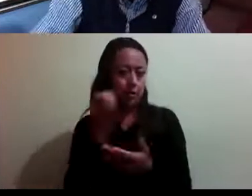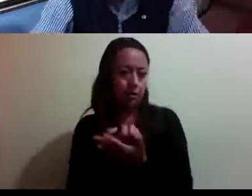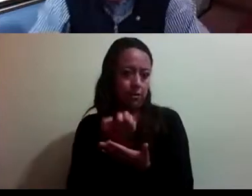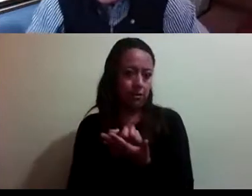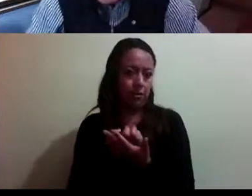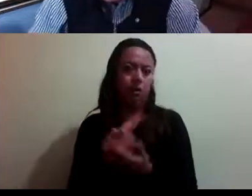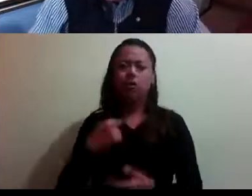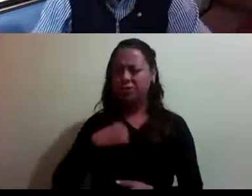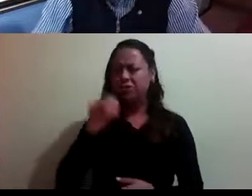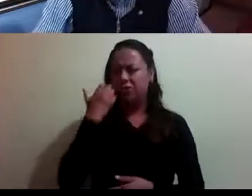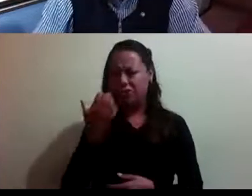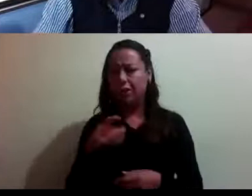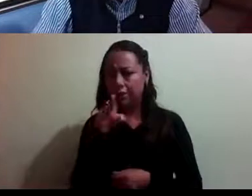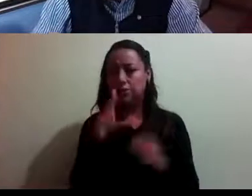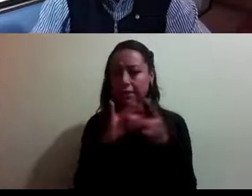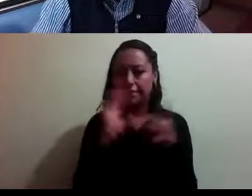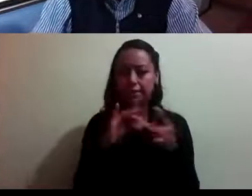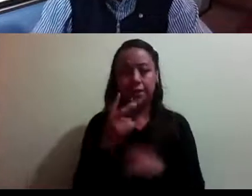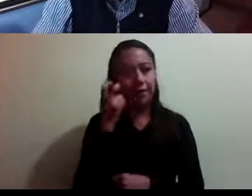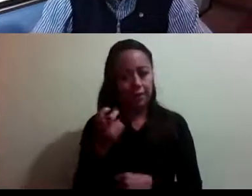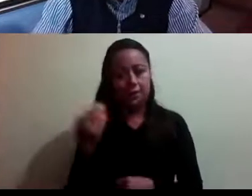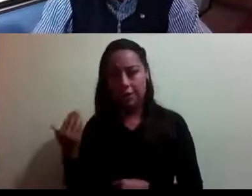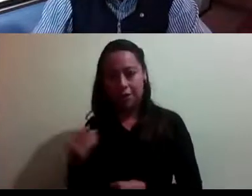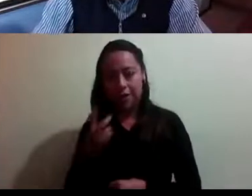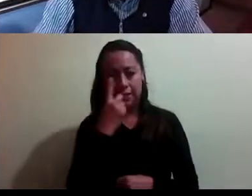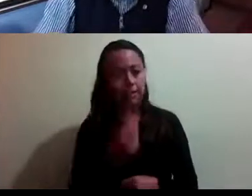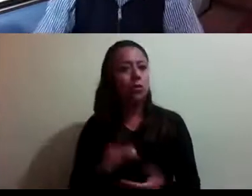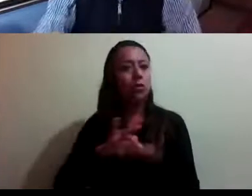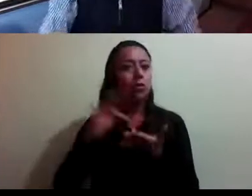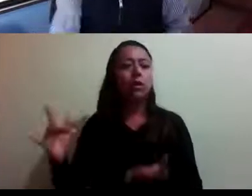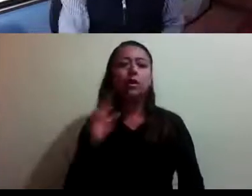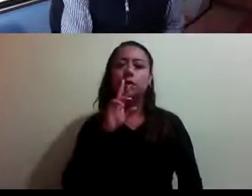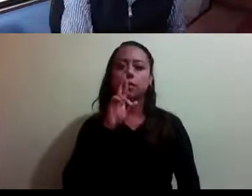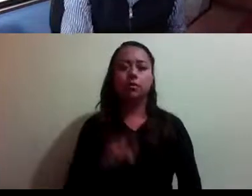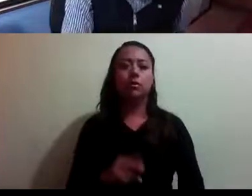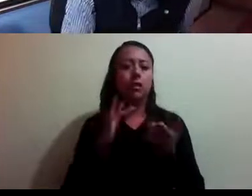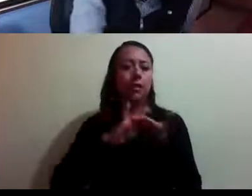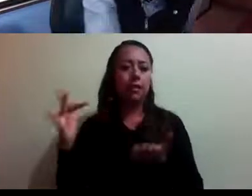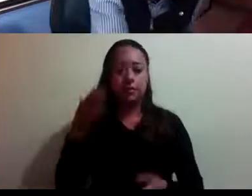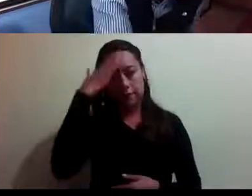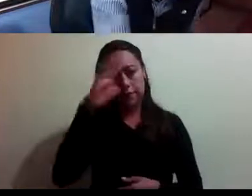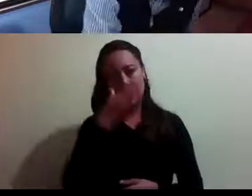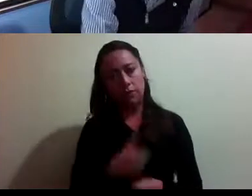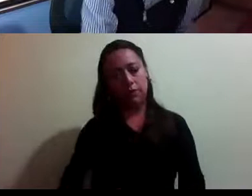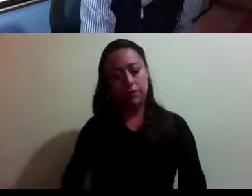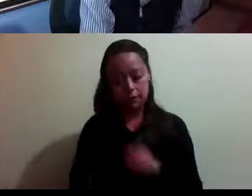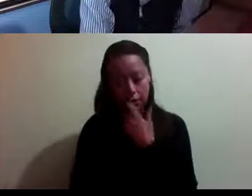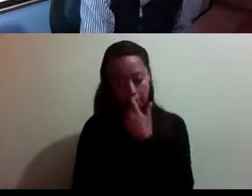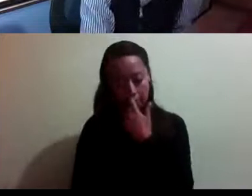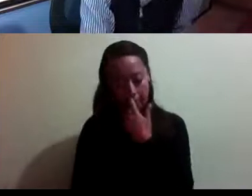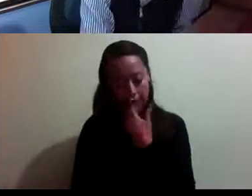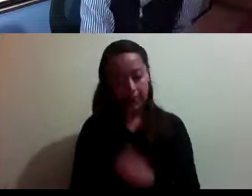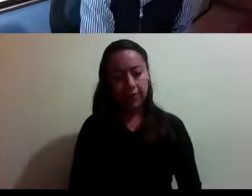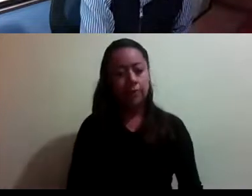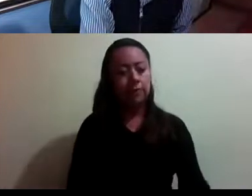claro esa afirmación que usted hizo hace unos momentos. Gracias por sus respuestas. Muchas gracias, señor presidente. Muchas